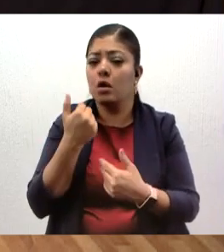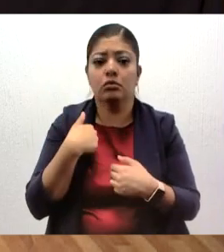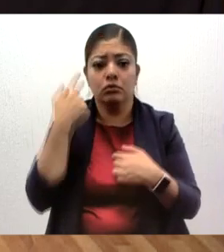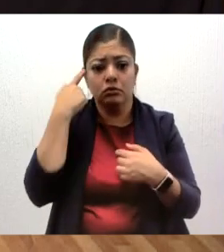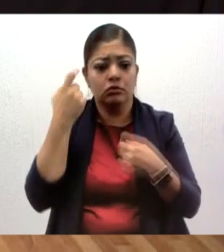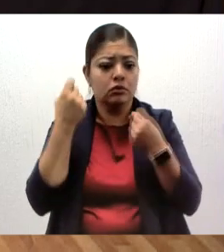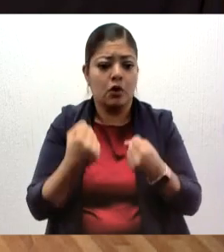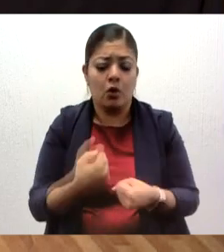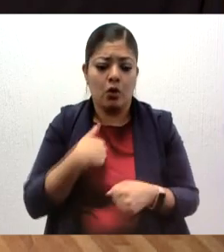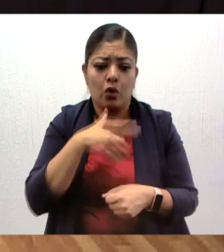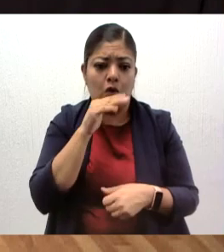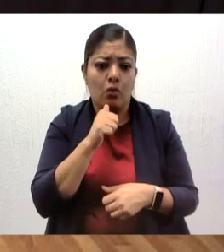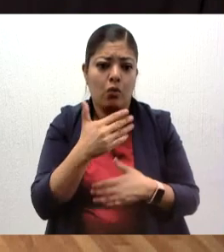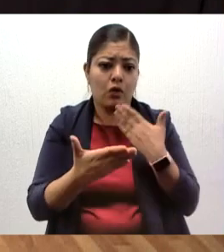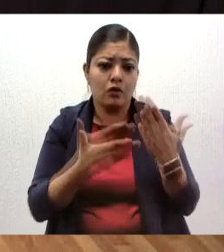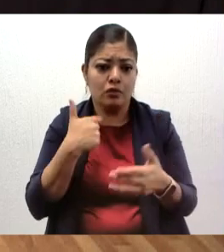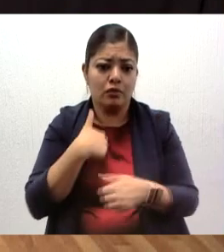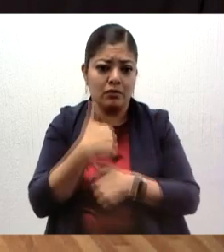mi